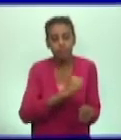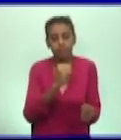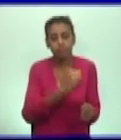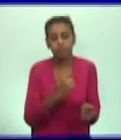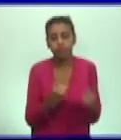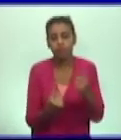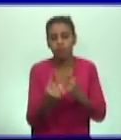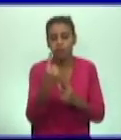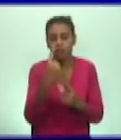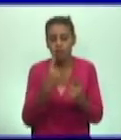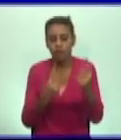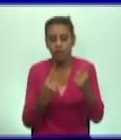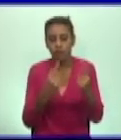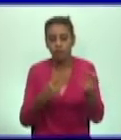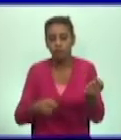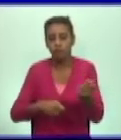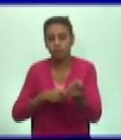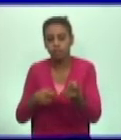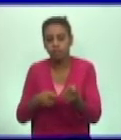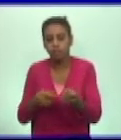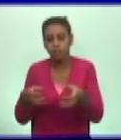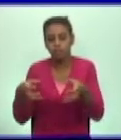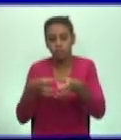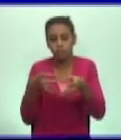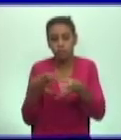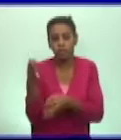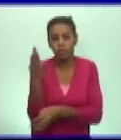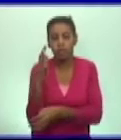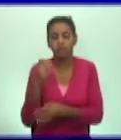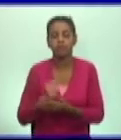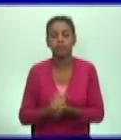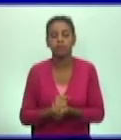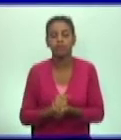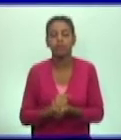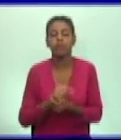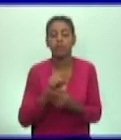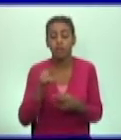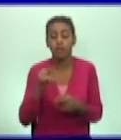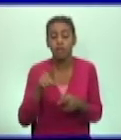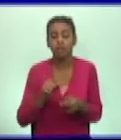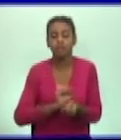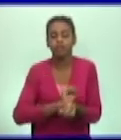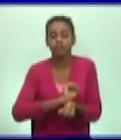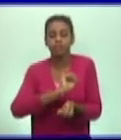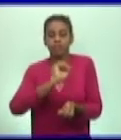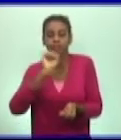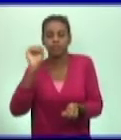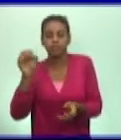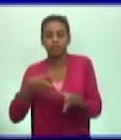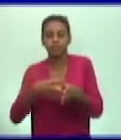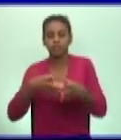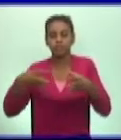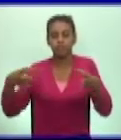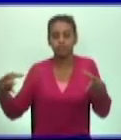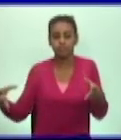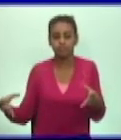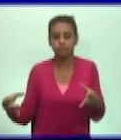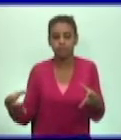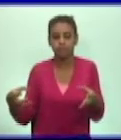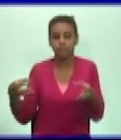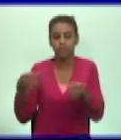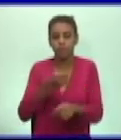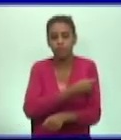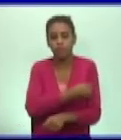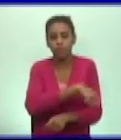tal manera que el 17 de mayo de 1954 se produce entonces la gran victoria para ese pueblo vietnamita, ¿verdad? Para